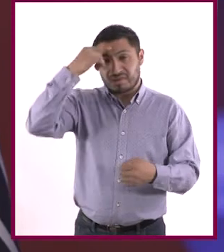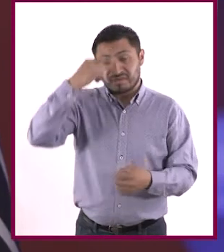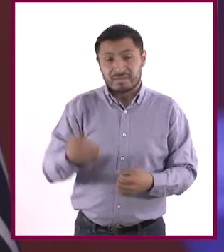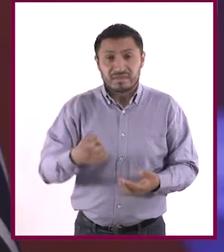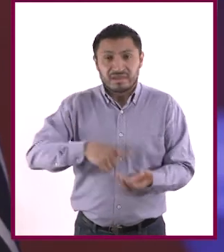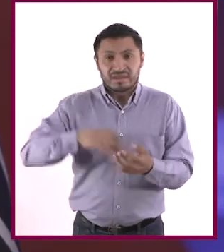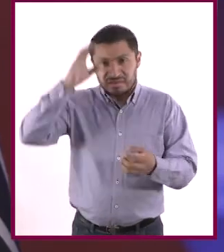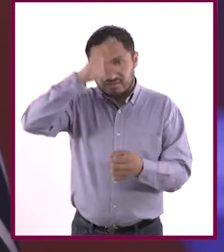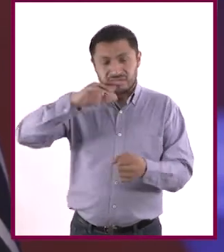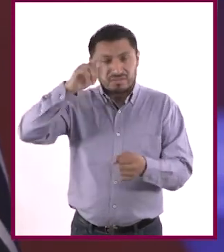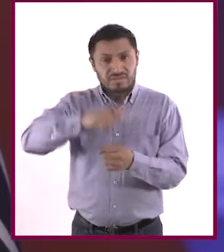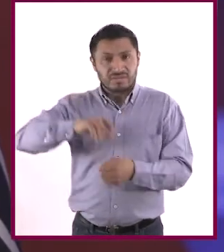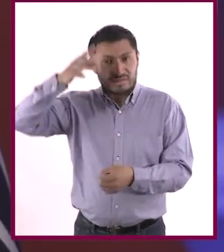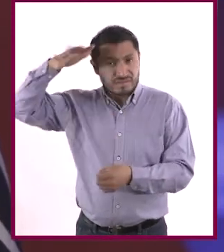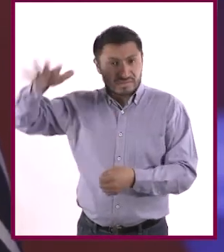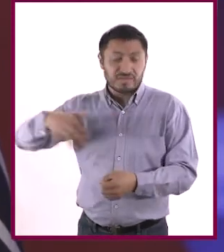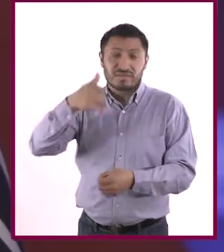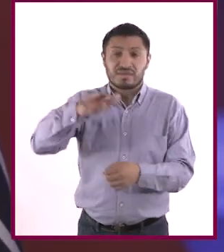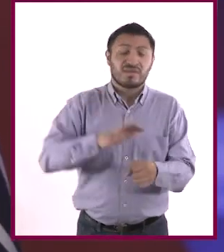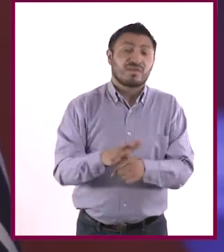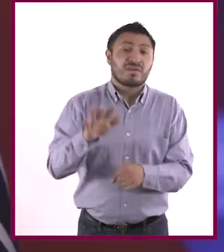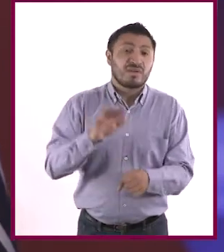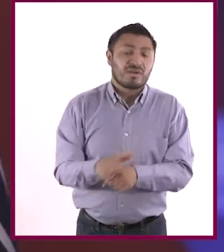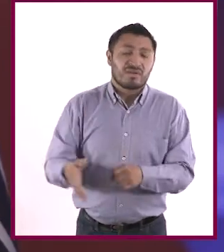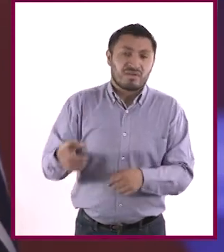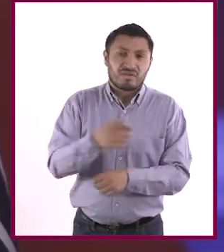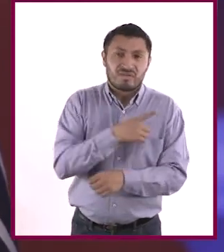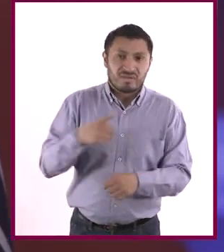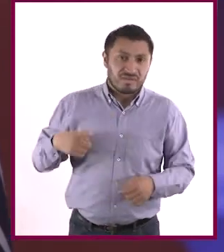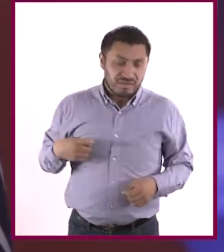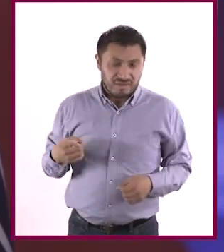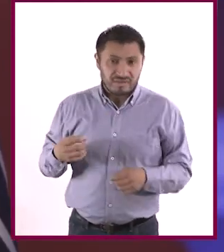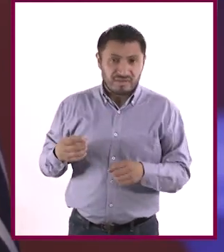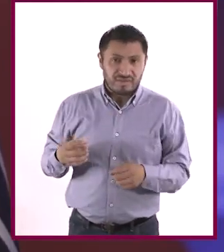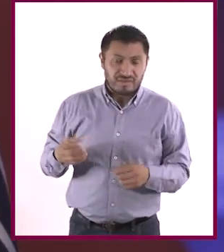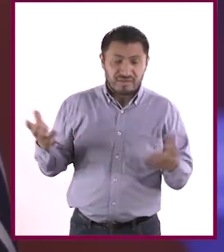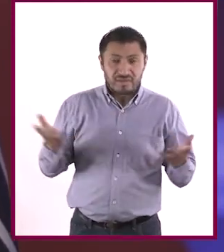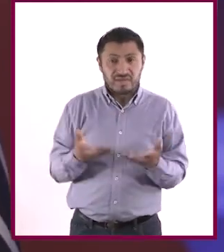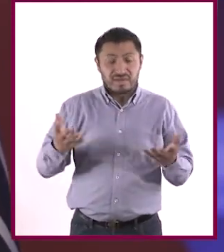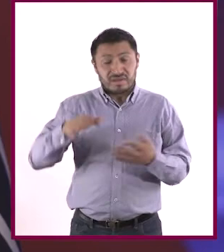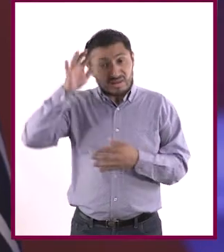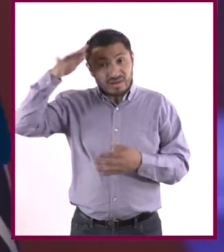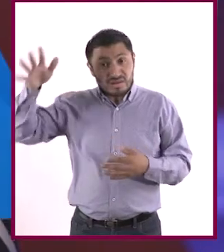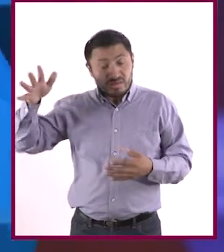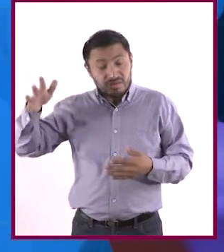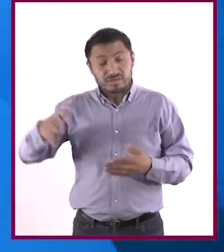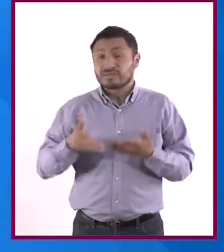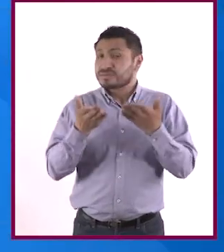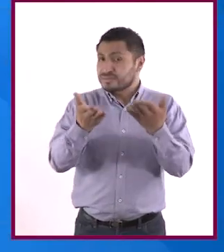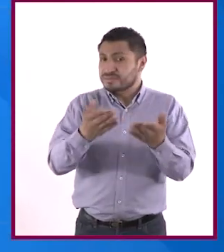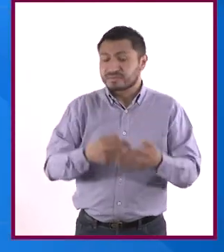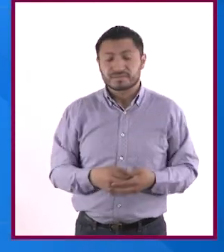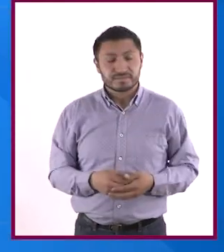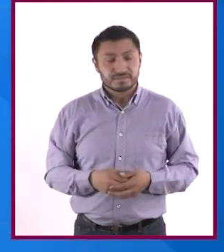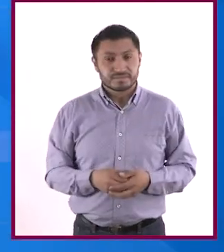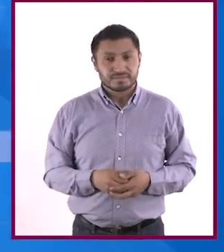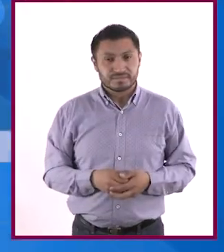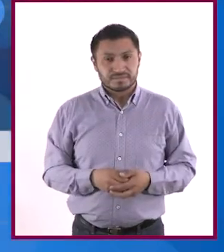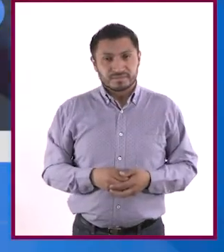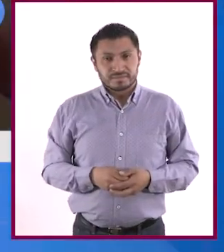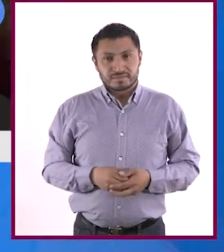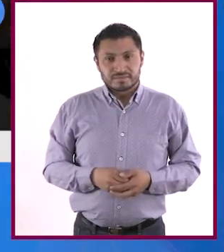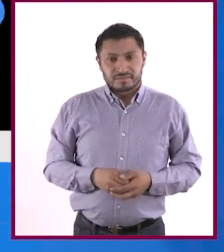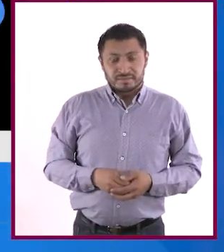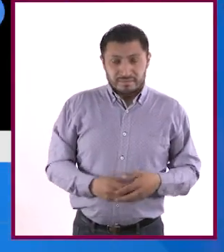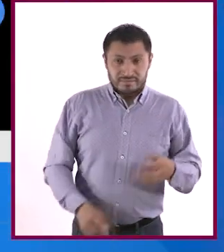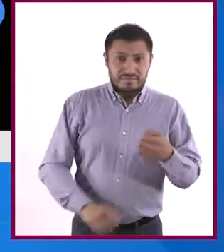cultura adultocentrista? ¿Y qué papel deben de adoptar las y los adultos? Vamos a la segunda parte de la entrevista. Las consecuencias